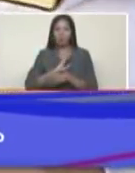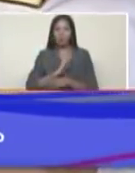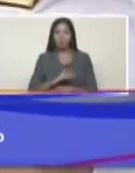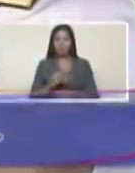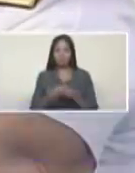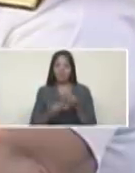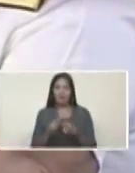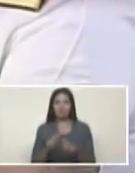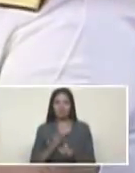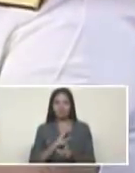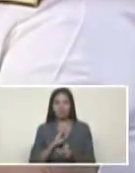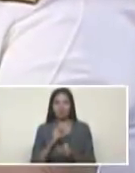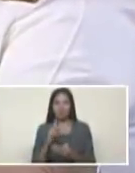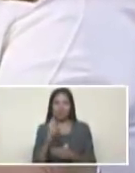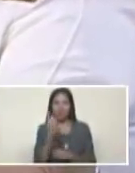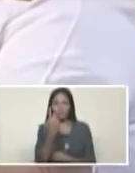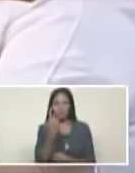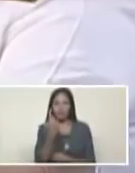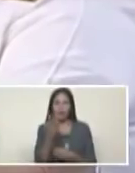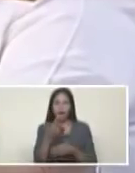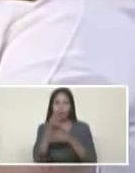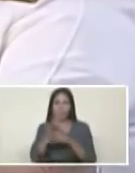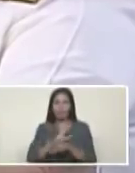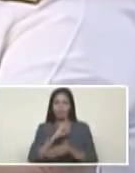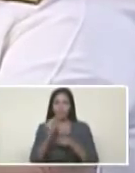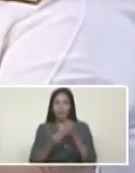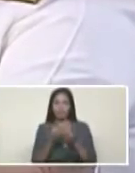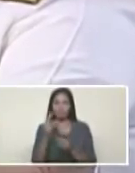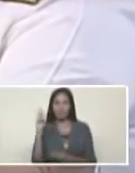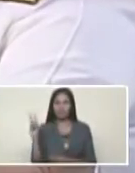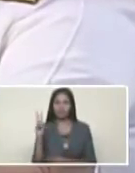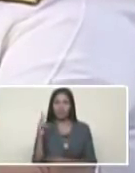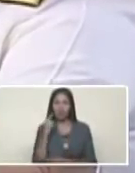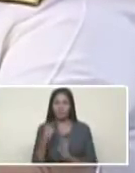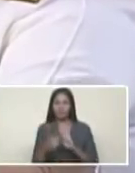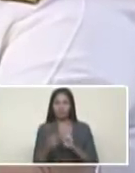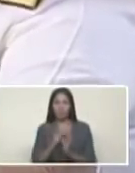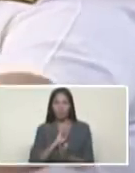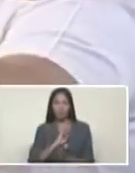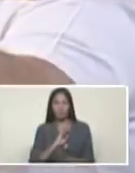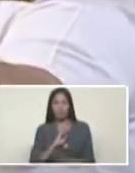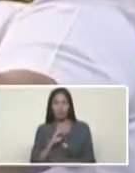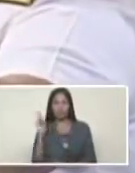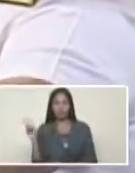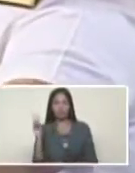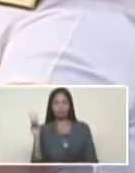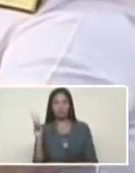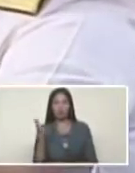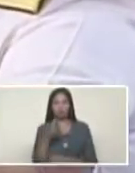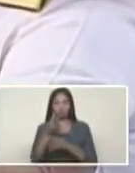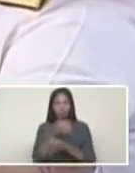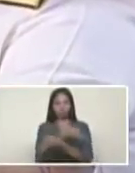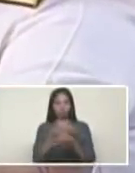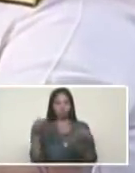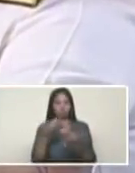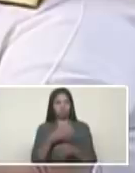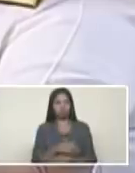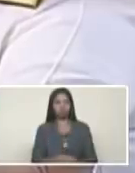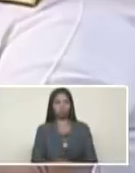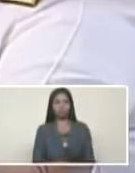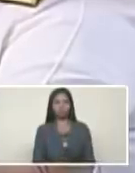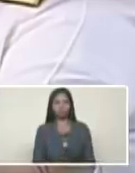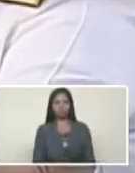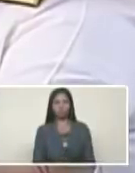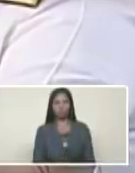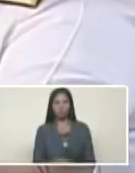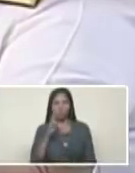comenzando a fabricar nuestras primeras armas con nuestros materiales y armas de altísima calidad. Y